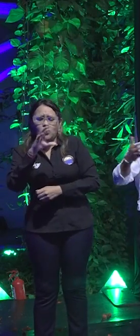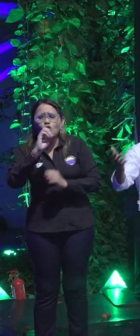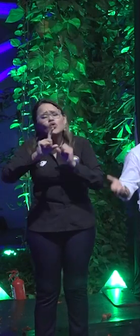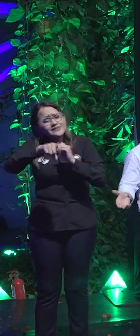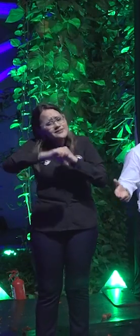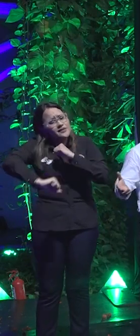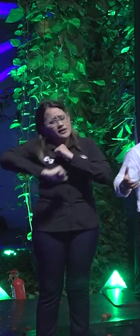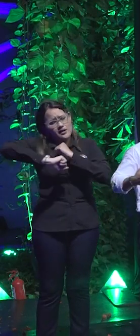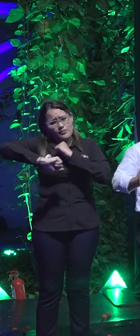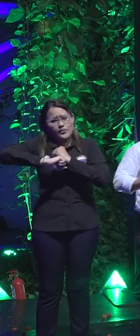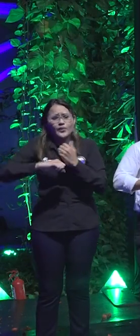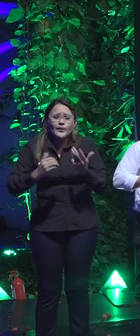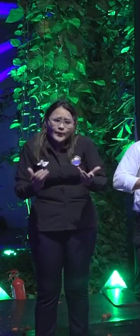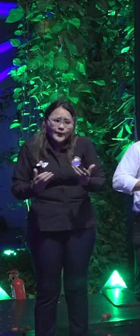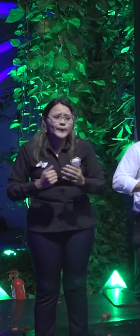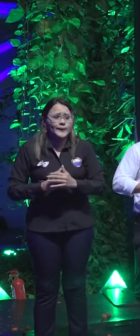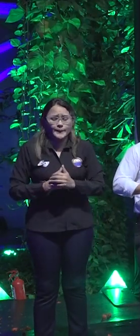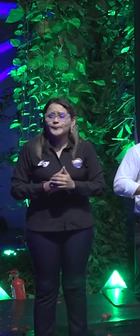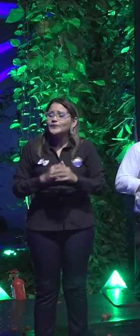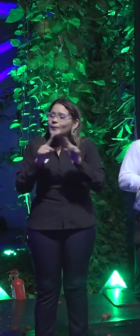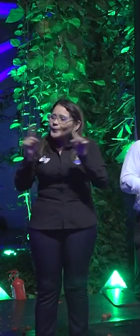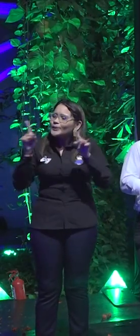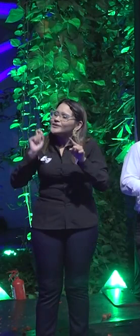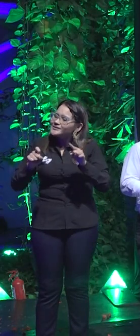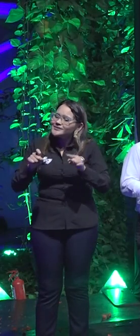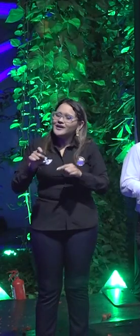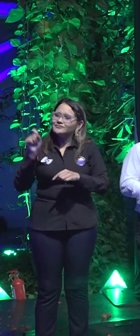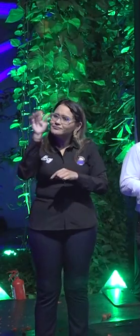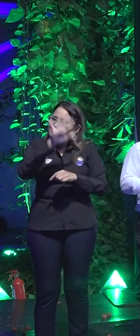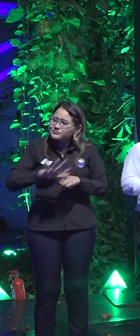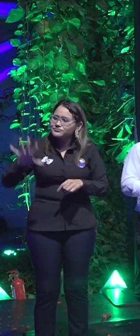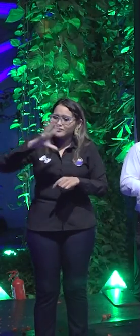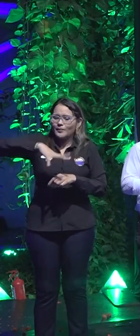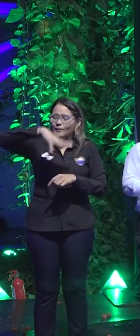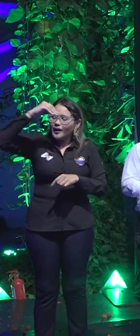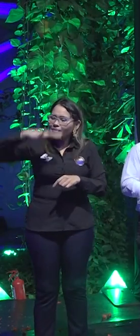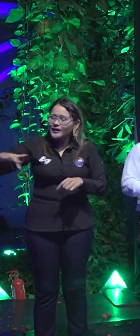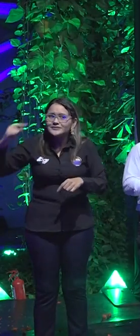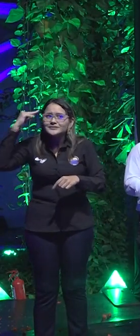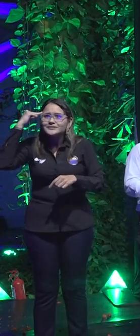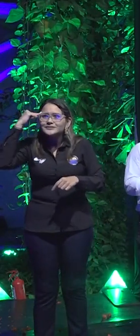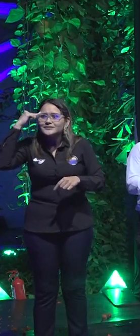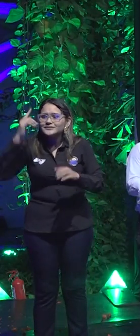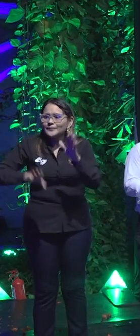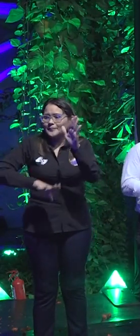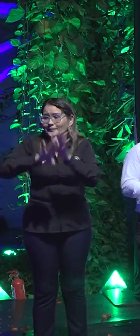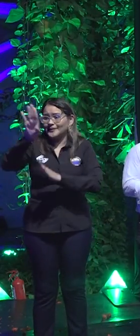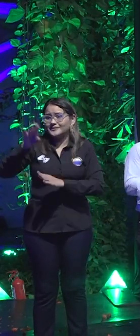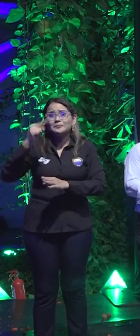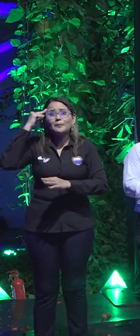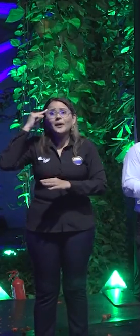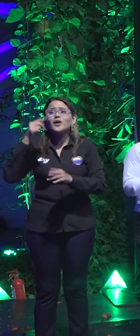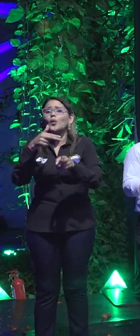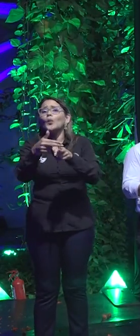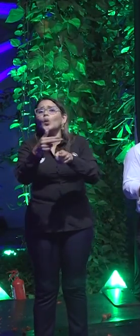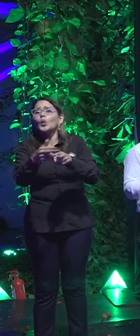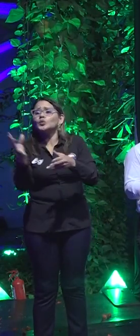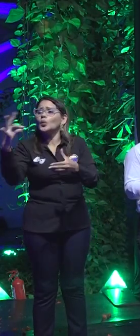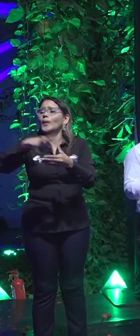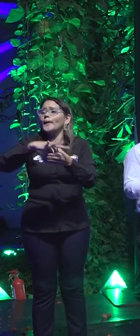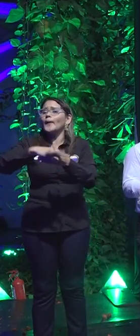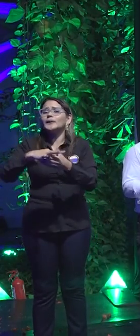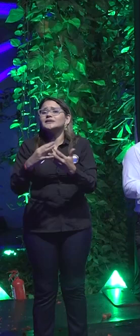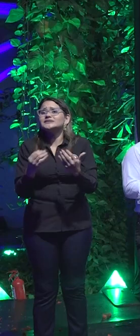algún momento lo harán, pero el territorio tiene que ir más allá de... pensar más allá de las próximas elecciones y pensar de verdad en las